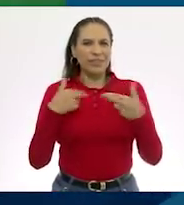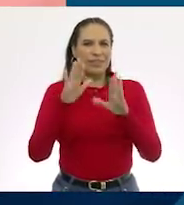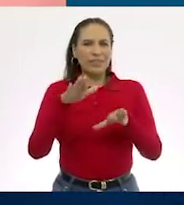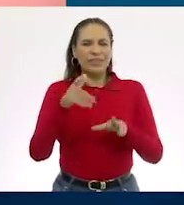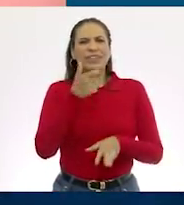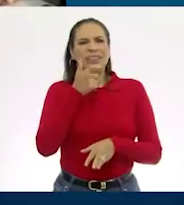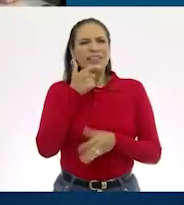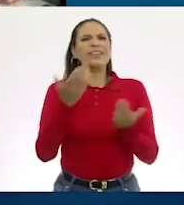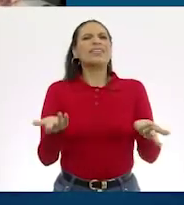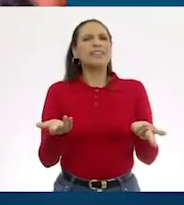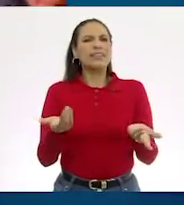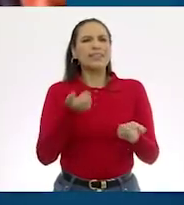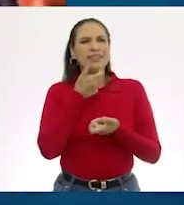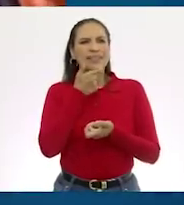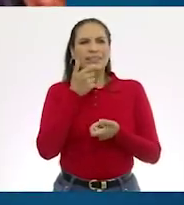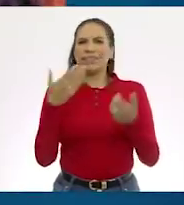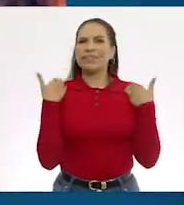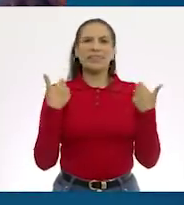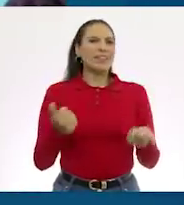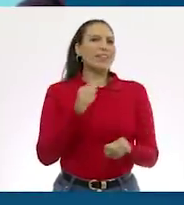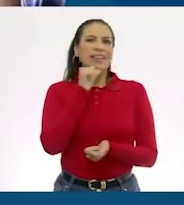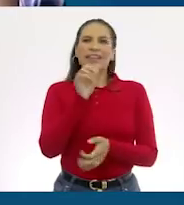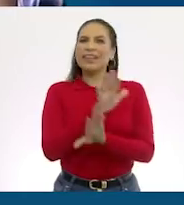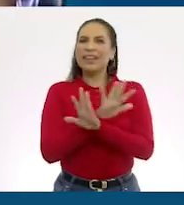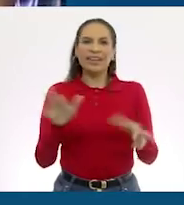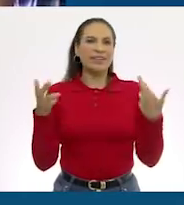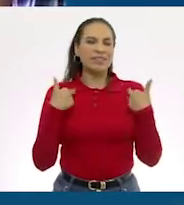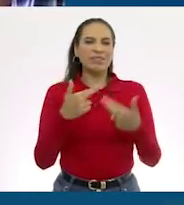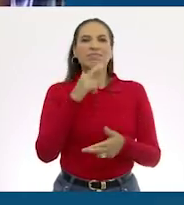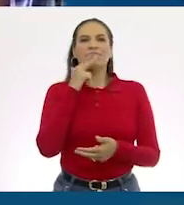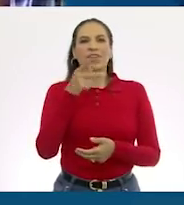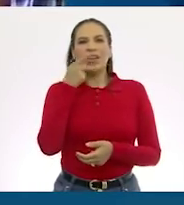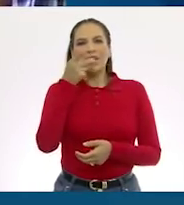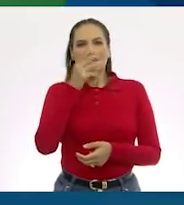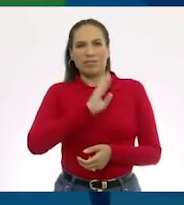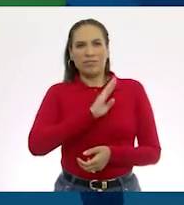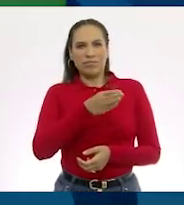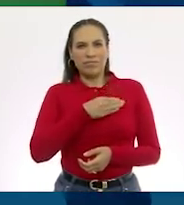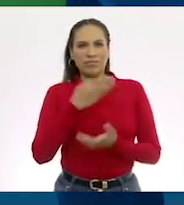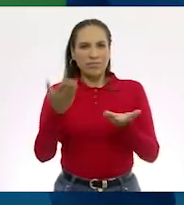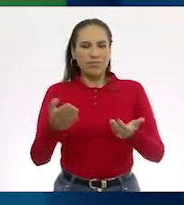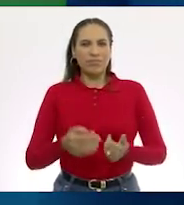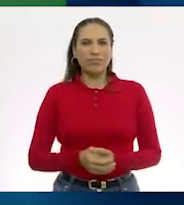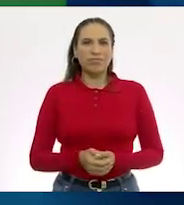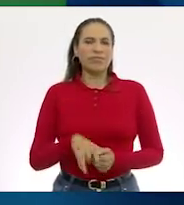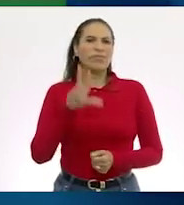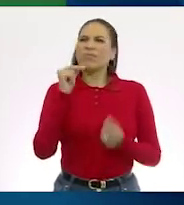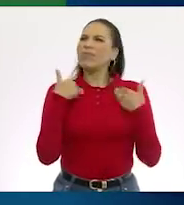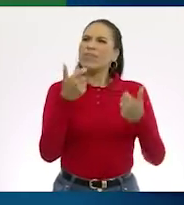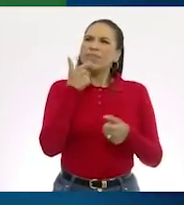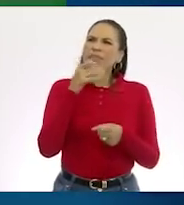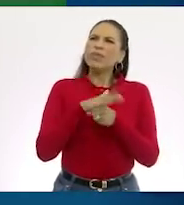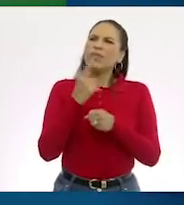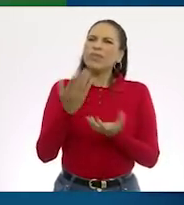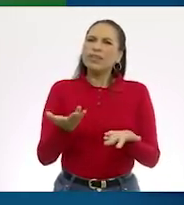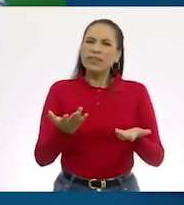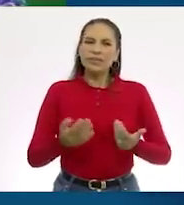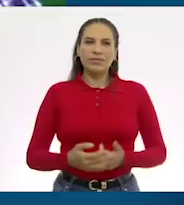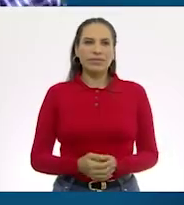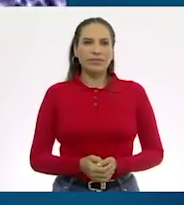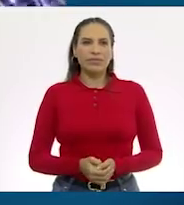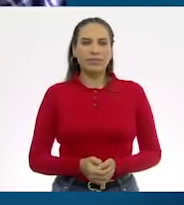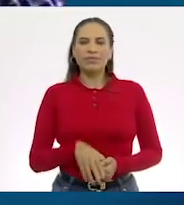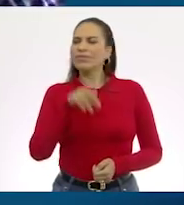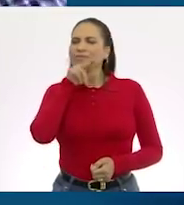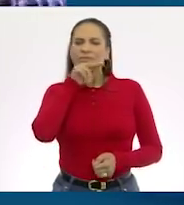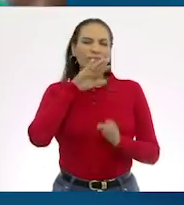¿Qué? ¿De qué se ríen? Es que no se le entiende nada, profe. Mejor que recite en español. No entiendo sus risas. No